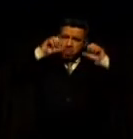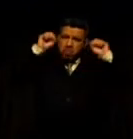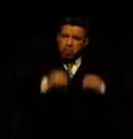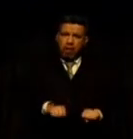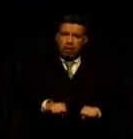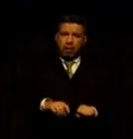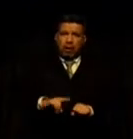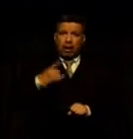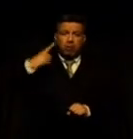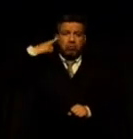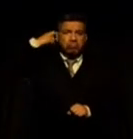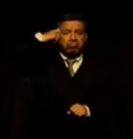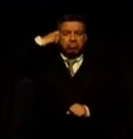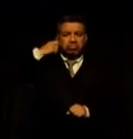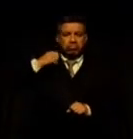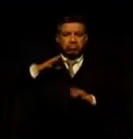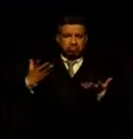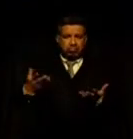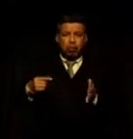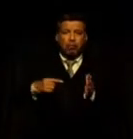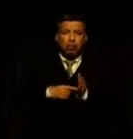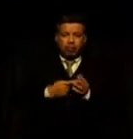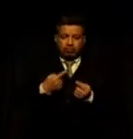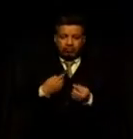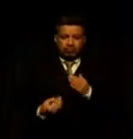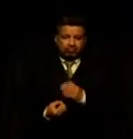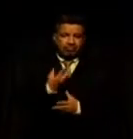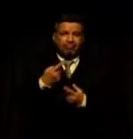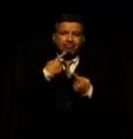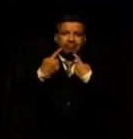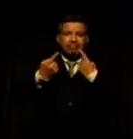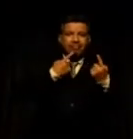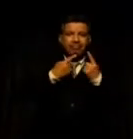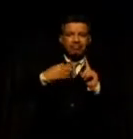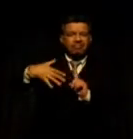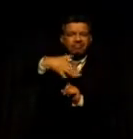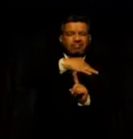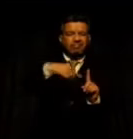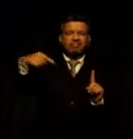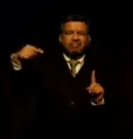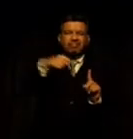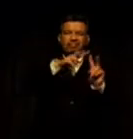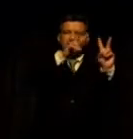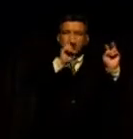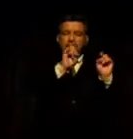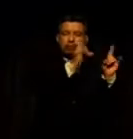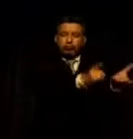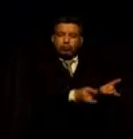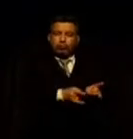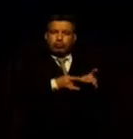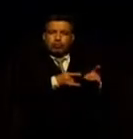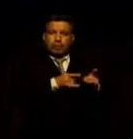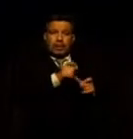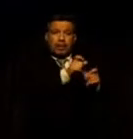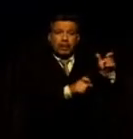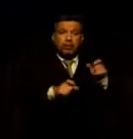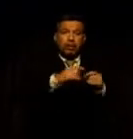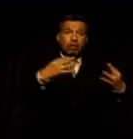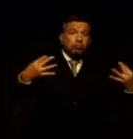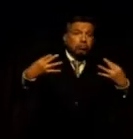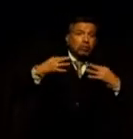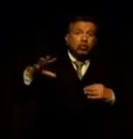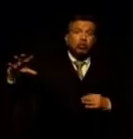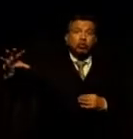uno se propone algo y yo por eso quiero generar este conversatorio en torno a la inspiración a decirle a todos los que nos están viendo